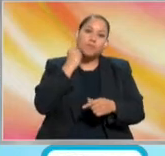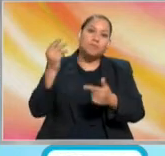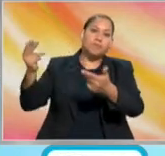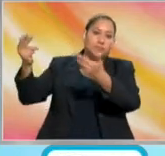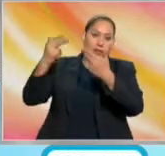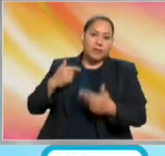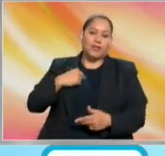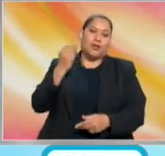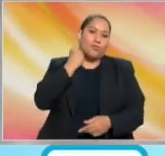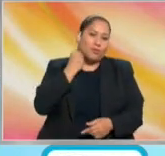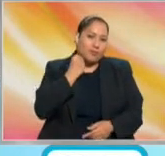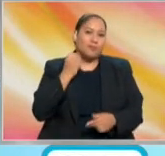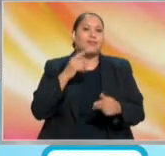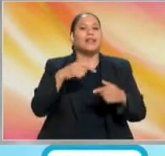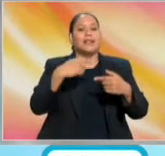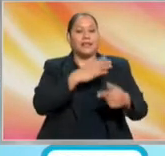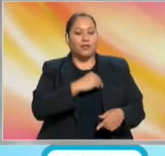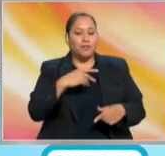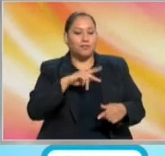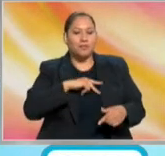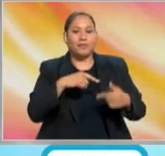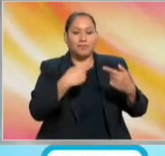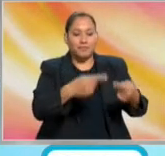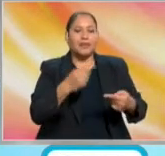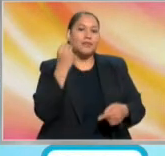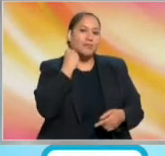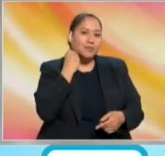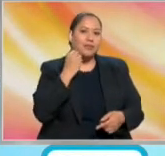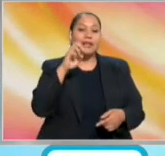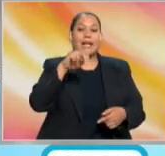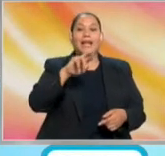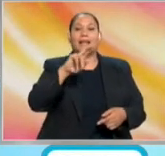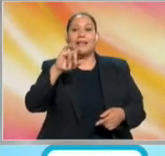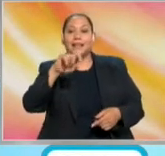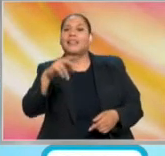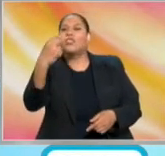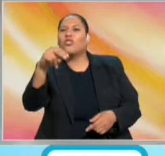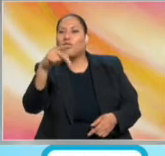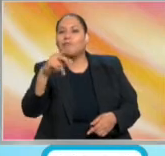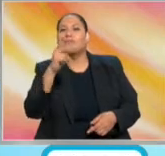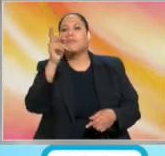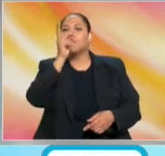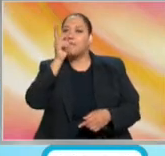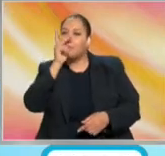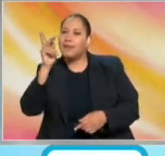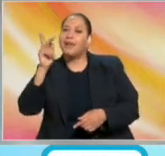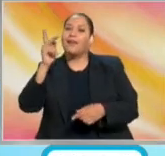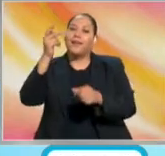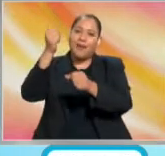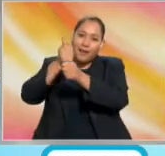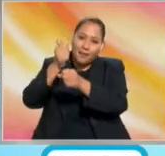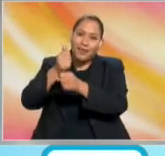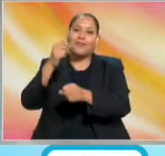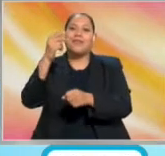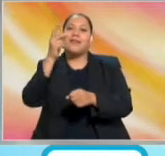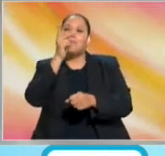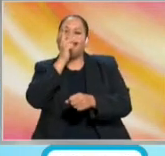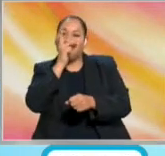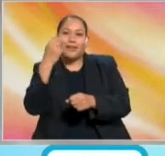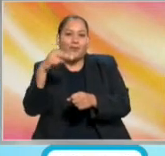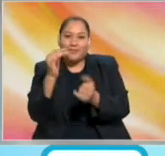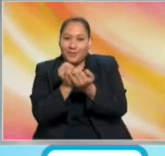va a ser abogado, el que sigue abogado, ¿no? ¿O Hasta te los llamas nombres. Enrique, exactamente. Exacto. Enrique papá, Enrique abuelo, Tercero, Enrique hijo.